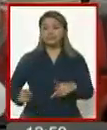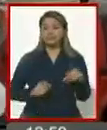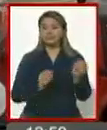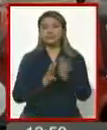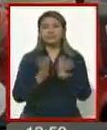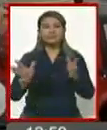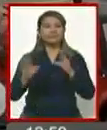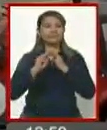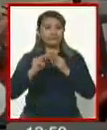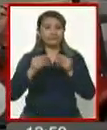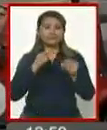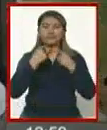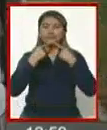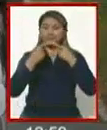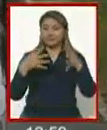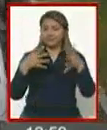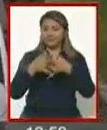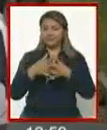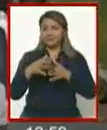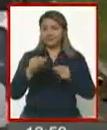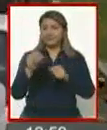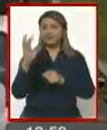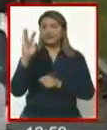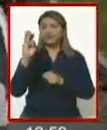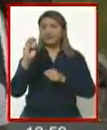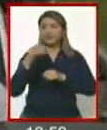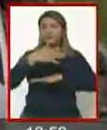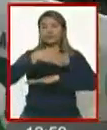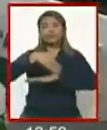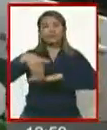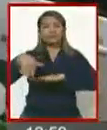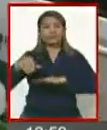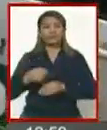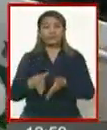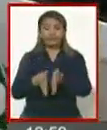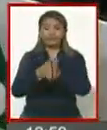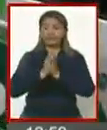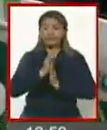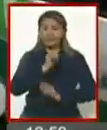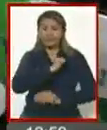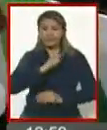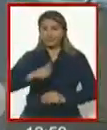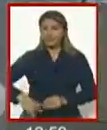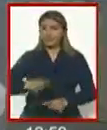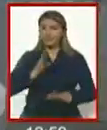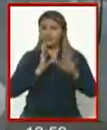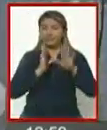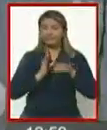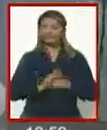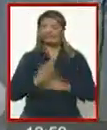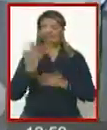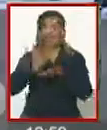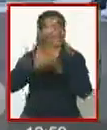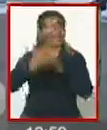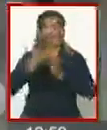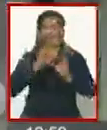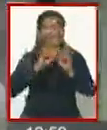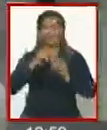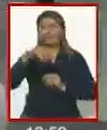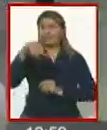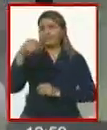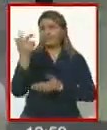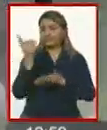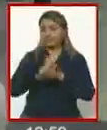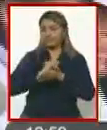público de micros anuncia bloqueos en las 6 radiales de la ciudad. Exigen diálogo al alcalde Percy Fernández, rechazando dialogar con